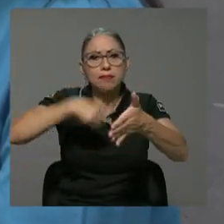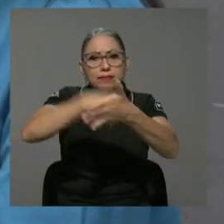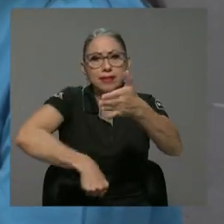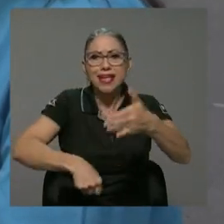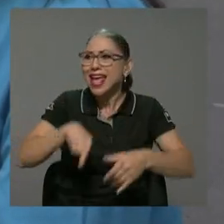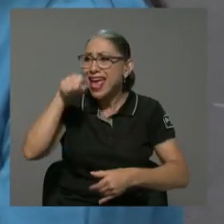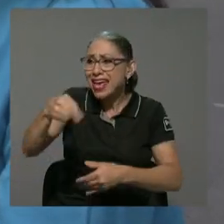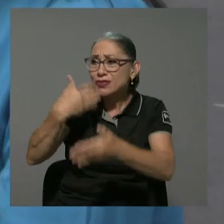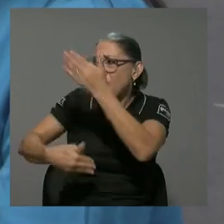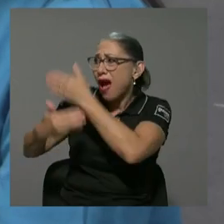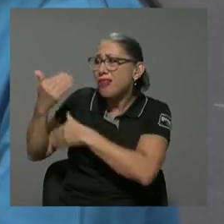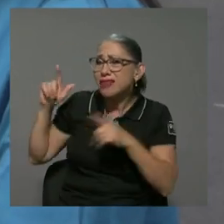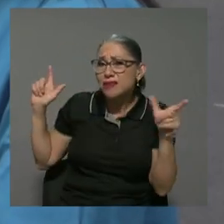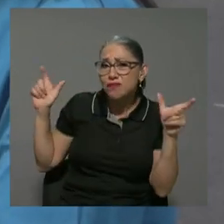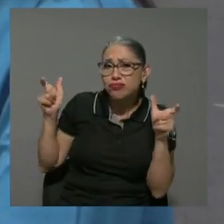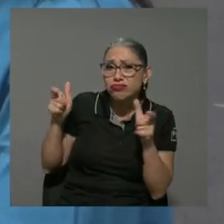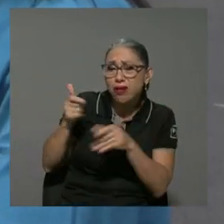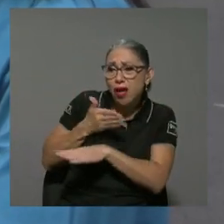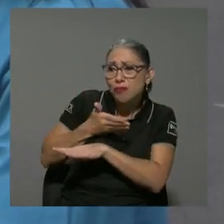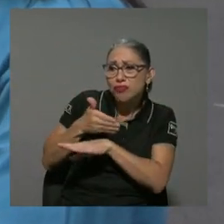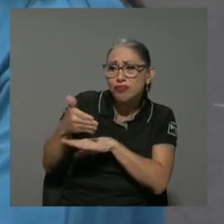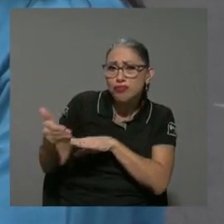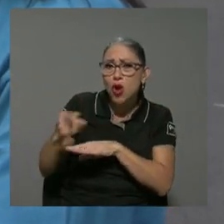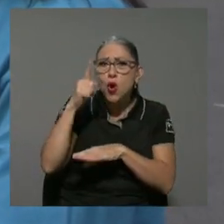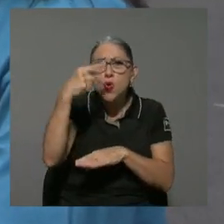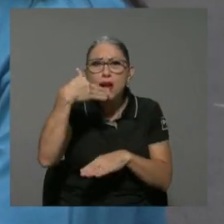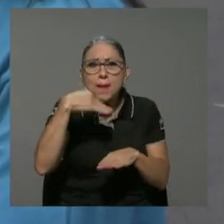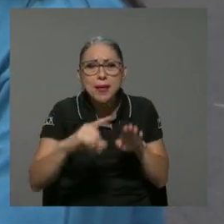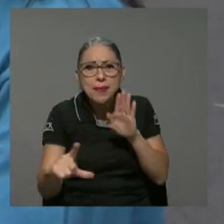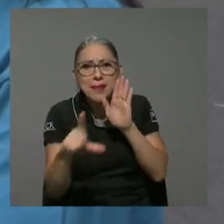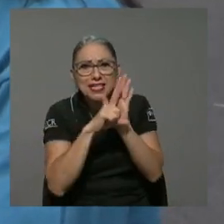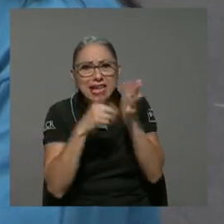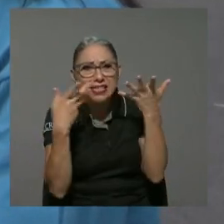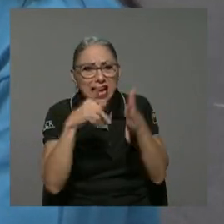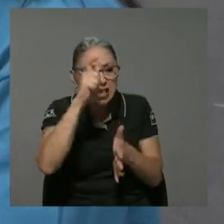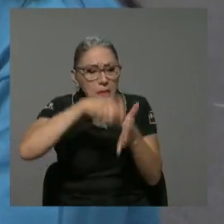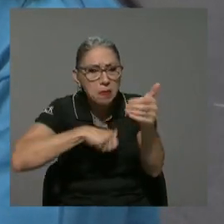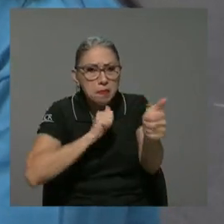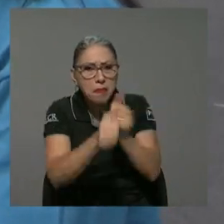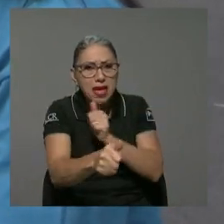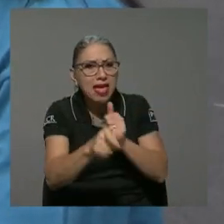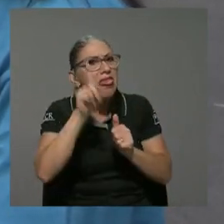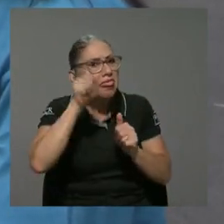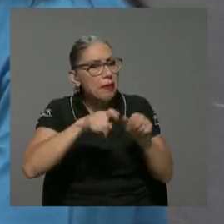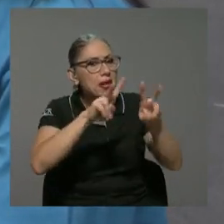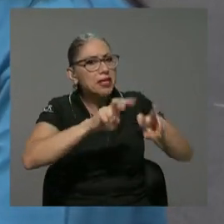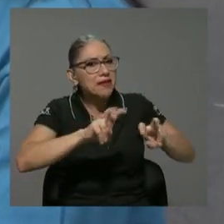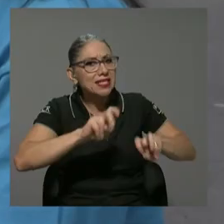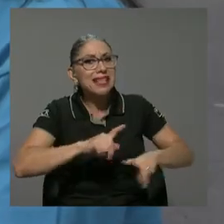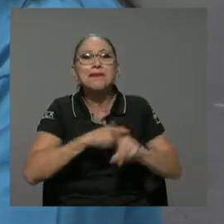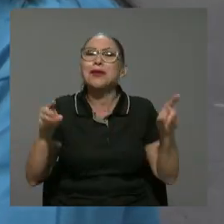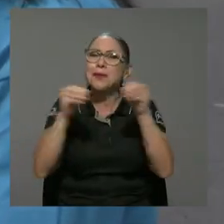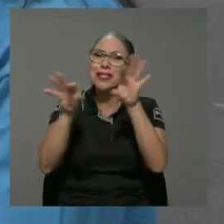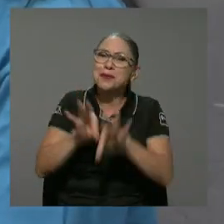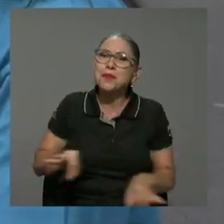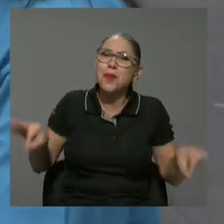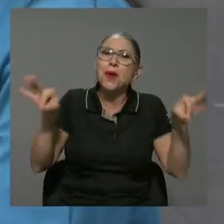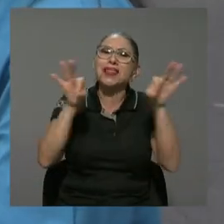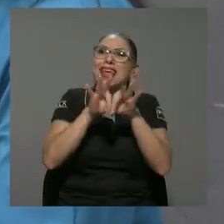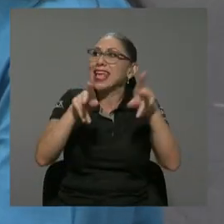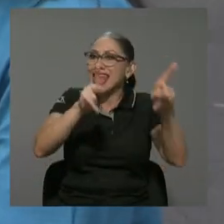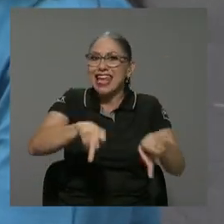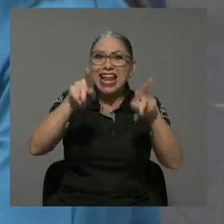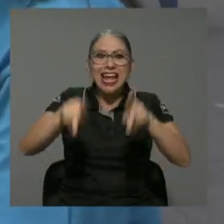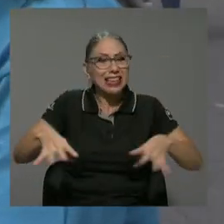habíamos perdido por una ley perversa que pasaron, que tiene que revisarse, pero eso es lo más importante, es el ánimo de la